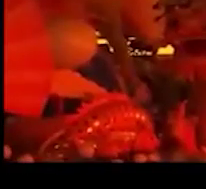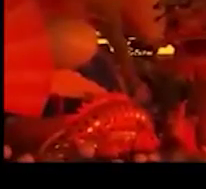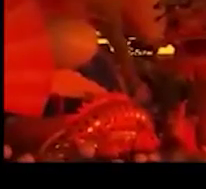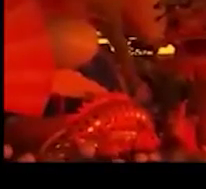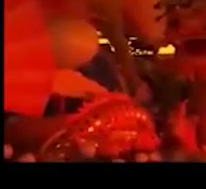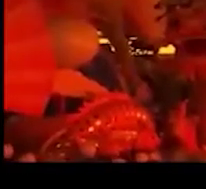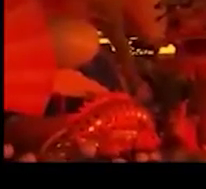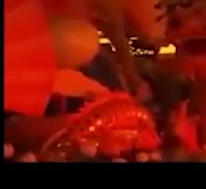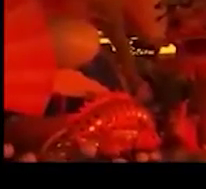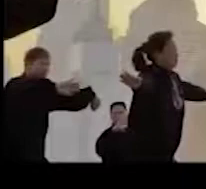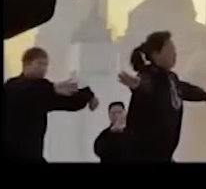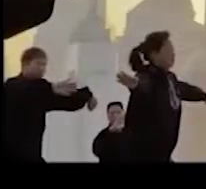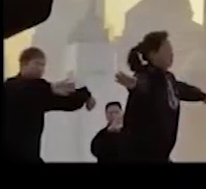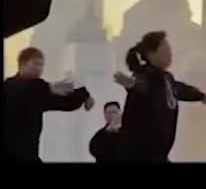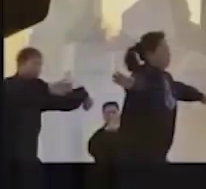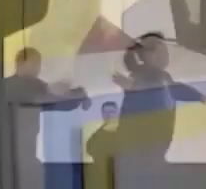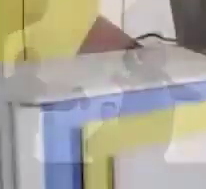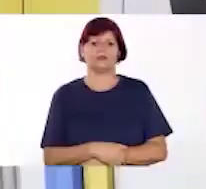las potencias occidentales.